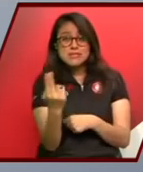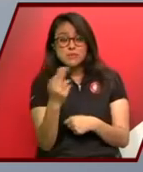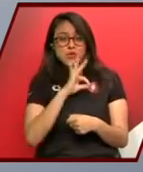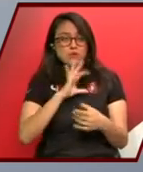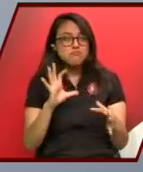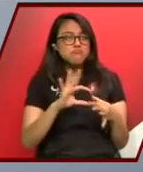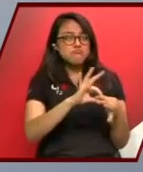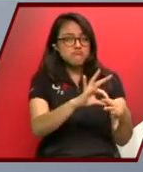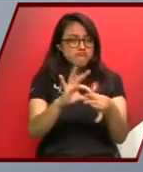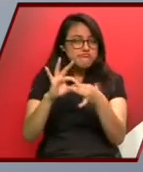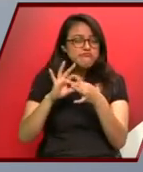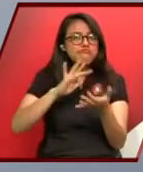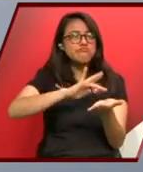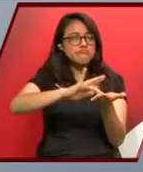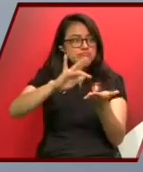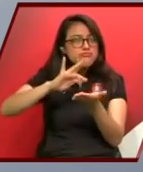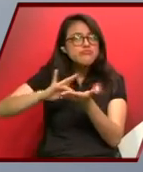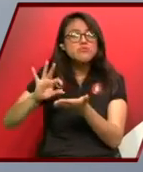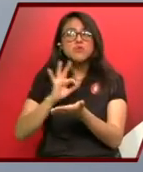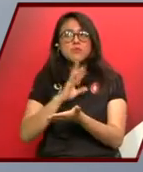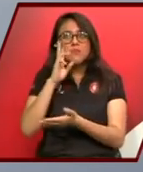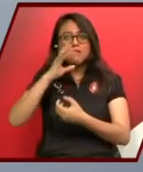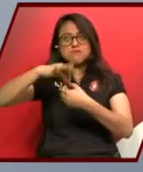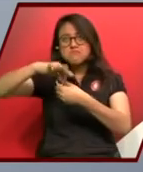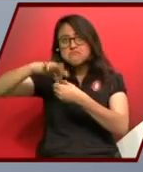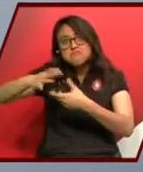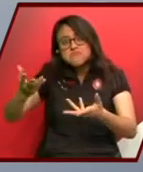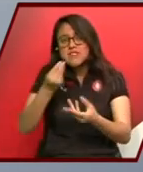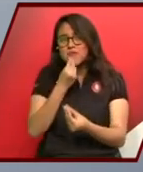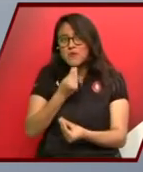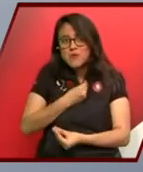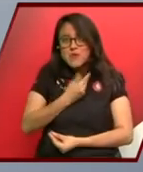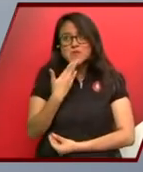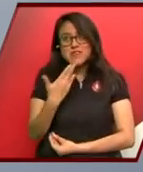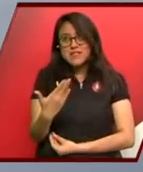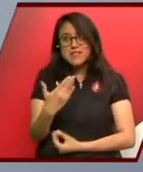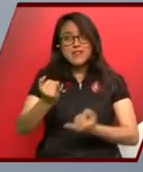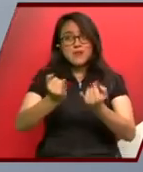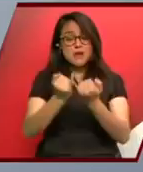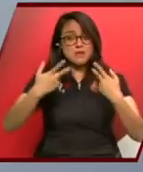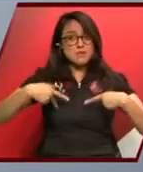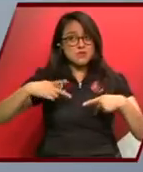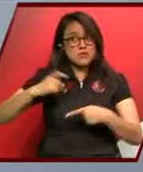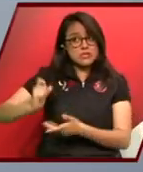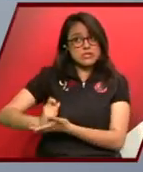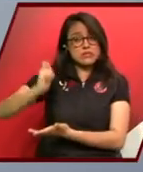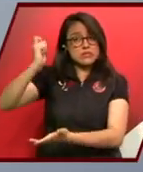los acompañe en todo este procedimiento. Y ahí están las votaciones. También los que deben